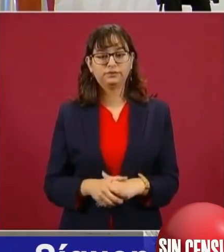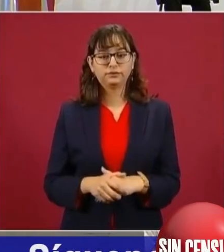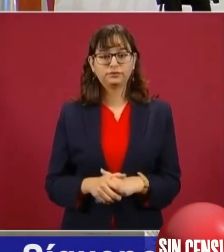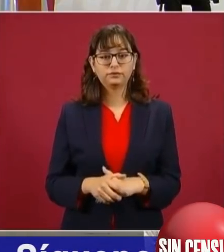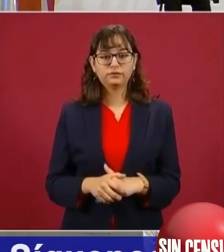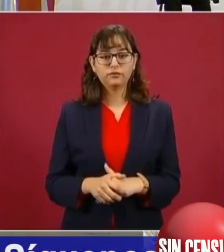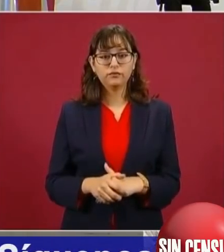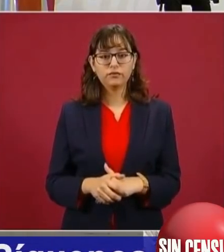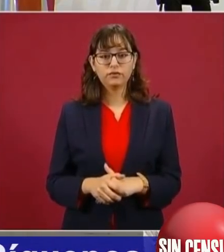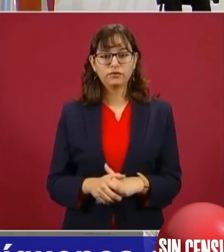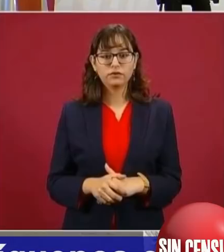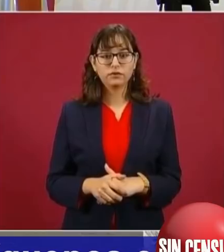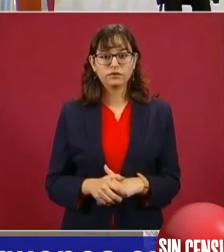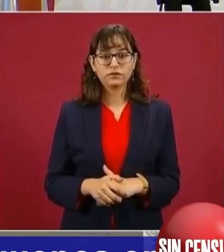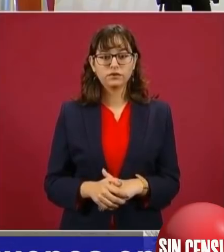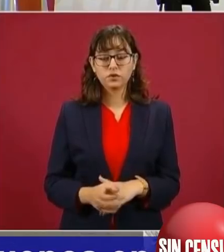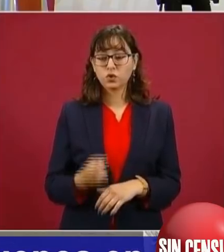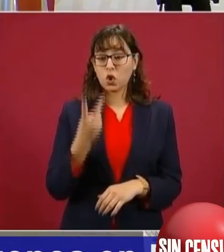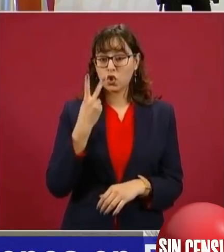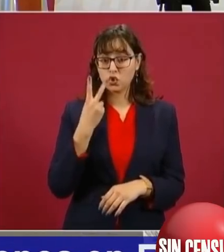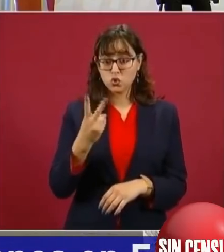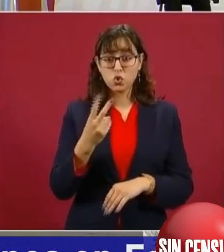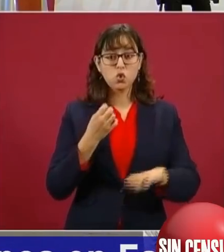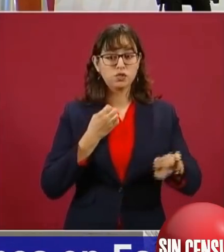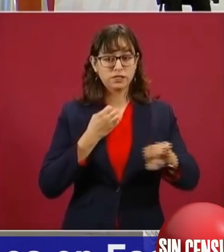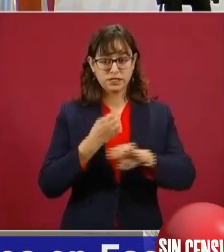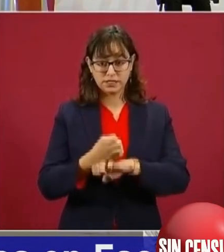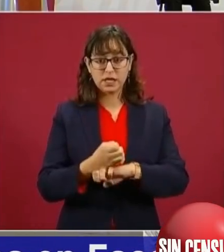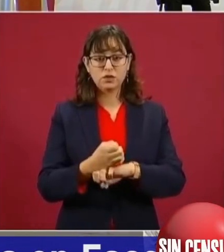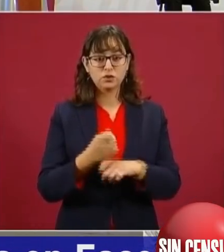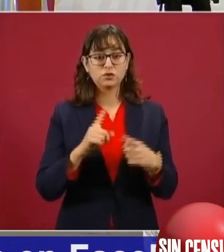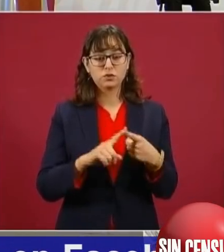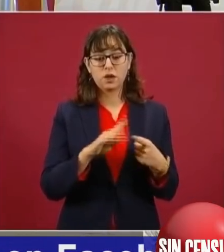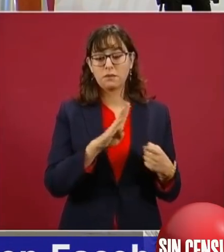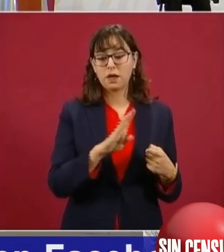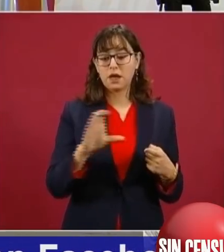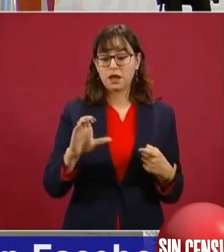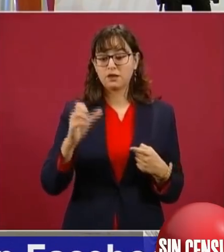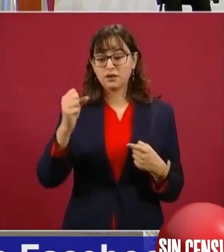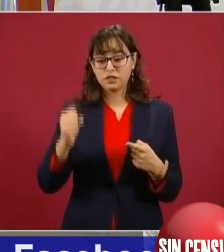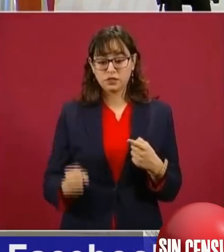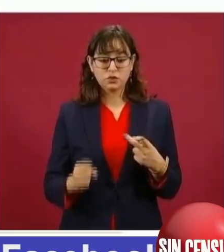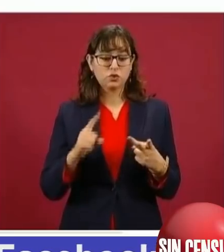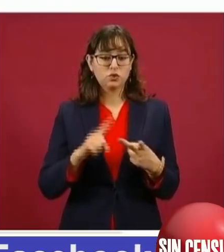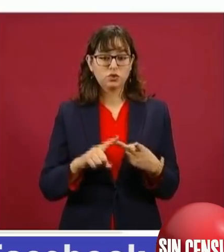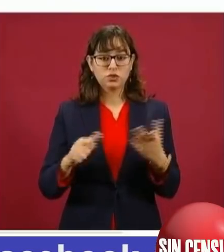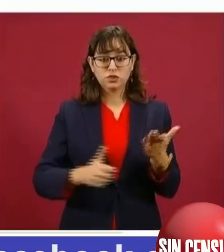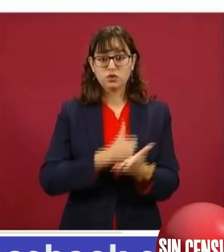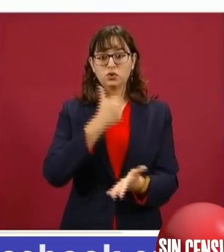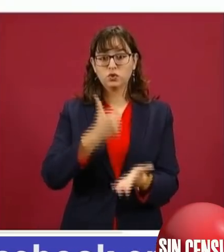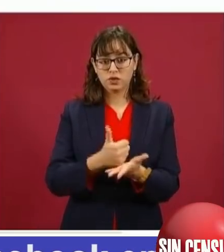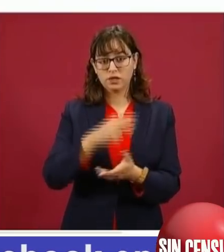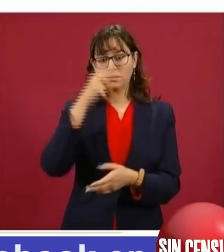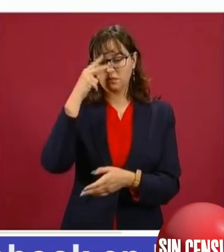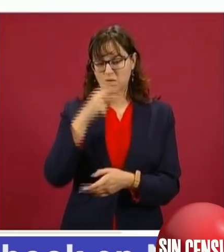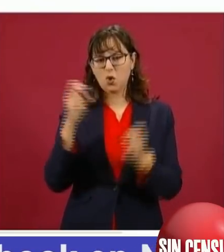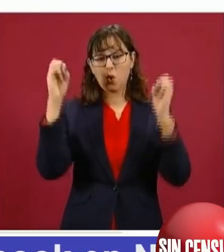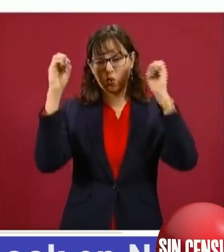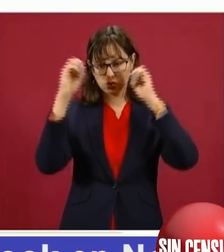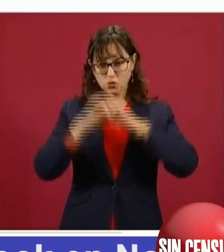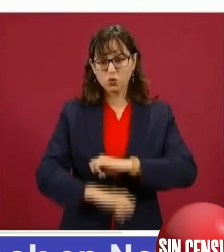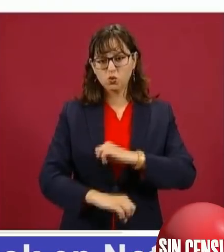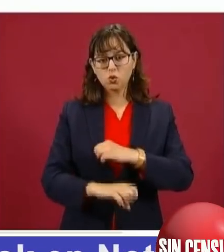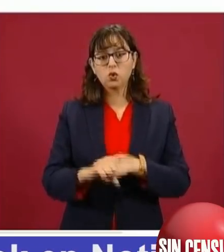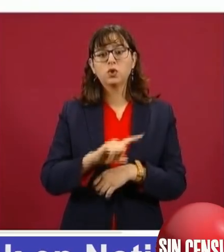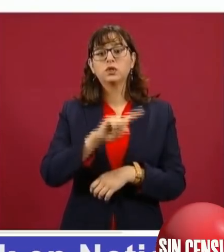2 de mayor intensidad, en este momento es Baja California Sur y la Ciudad de México, y posteriormente tenemos